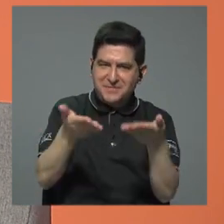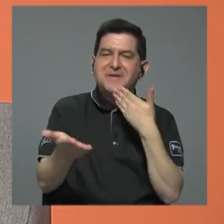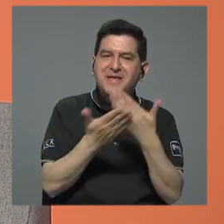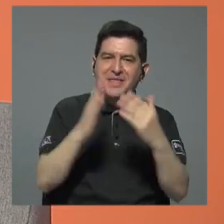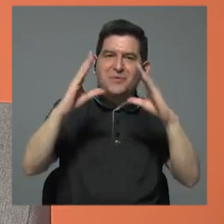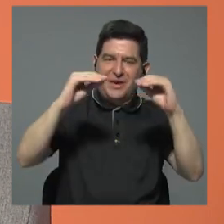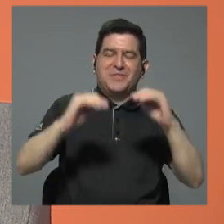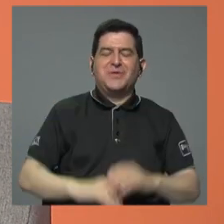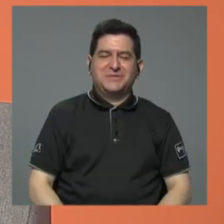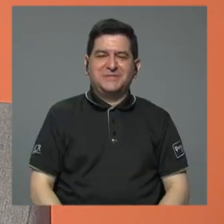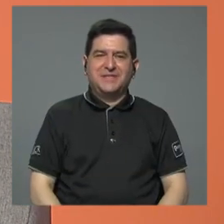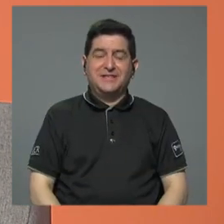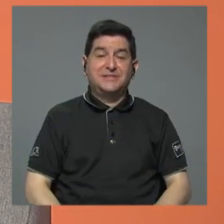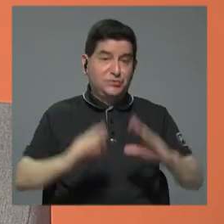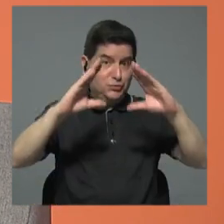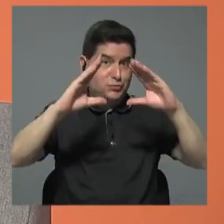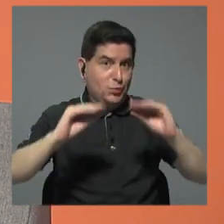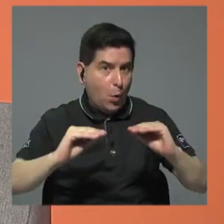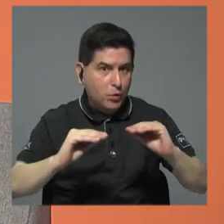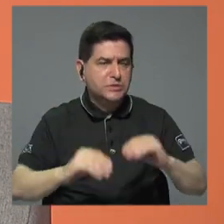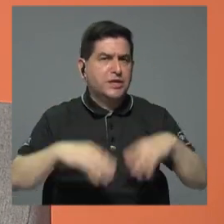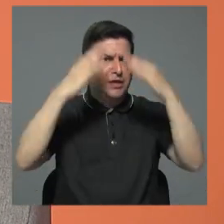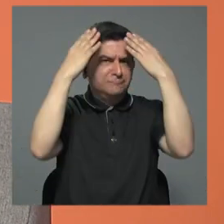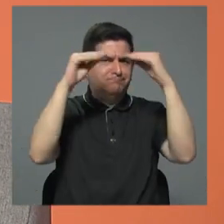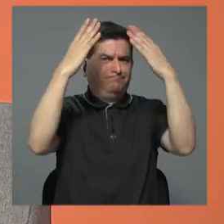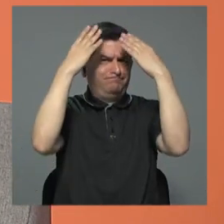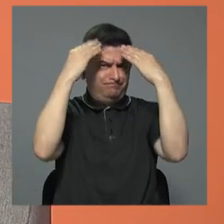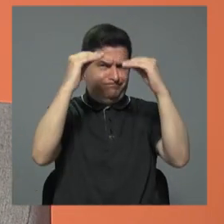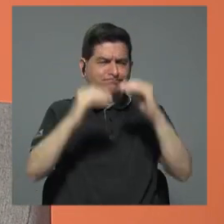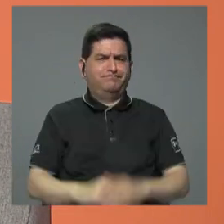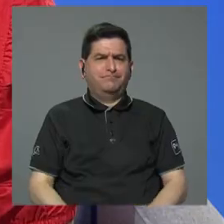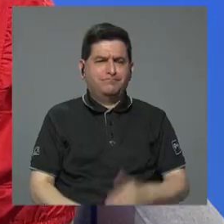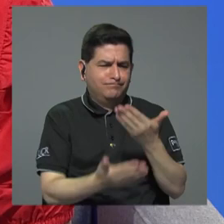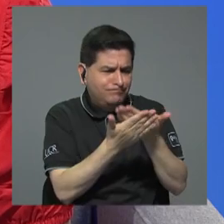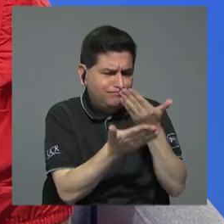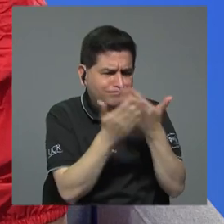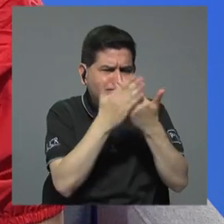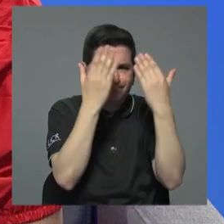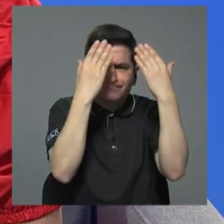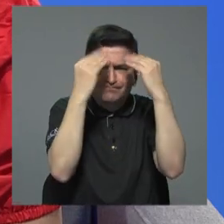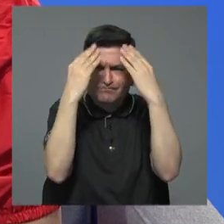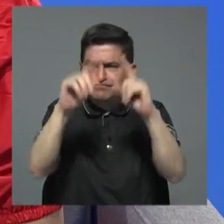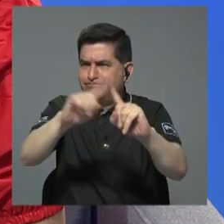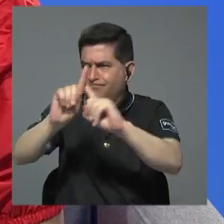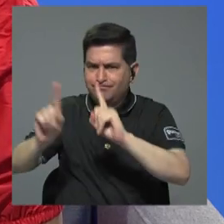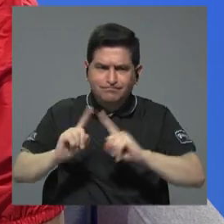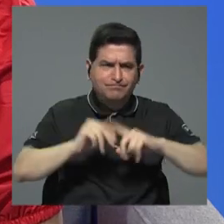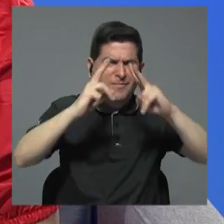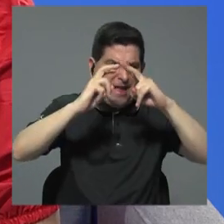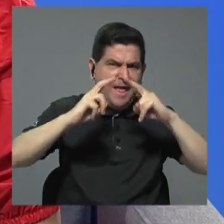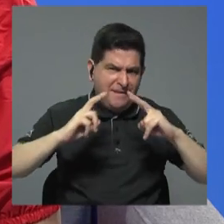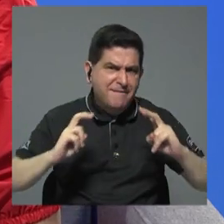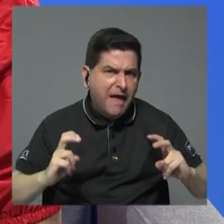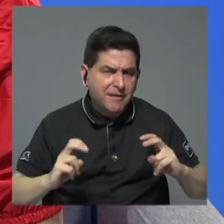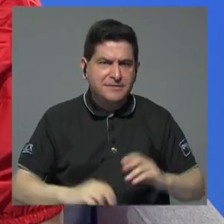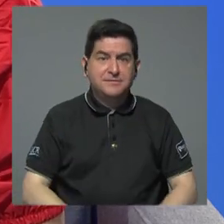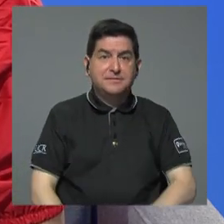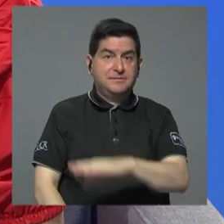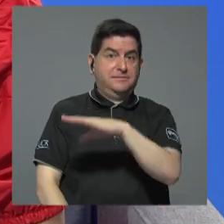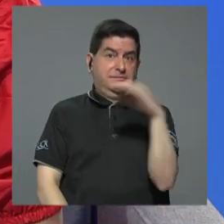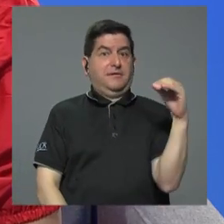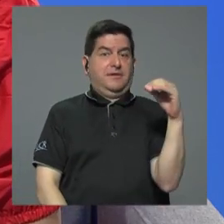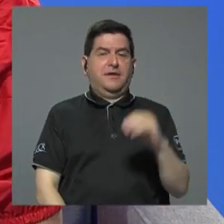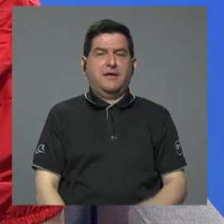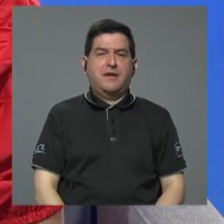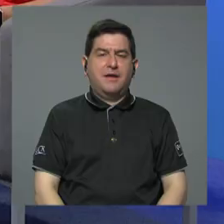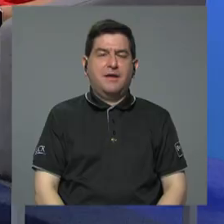noches, Hulda. Una noche con información, con verificación de datos, a ver, análisis y bueno.